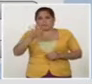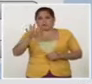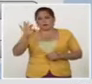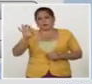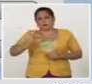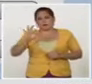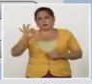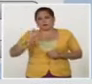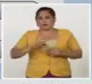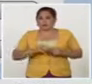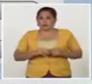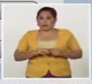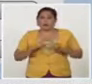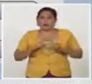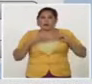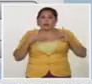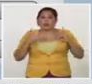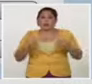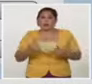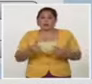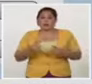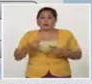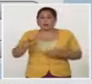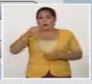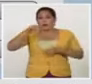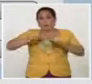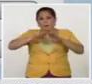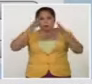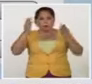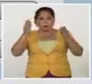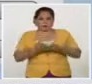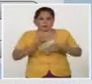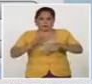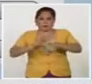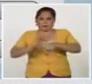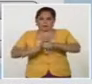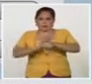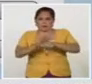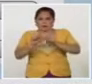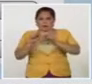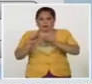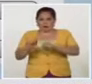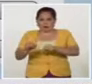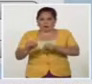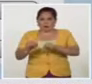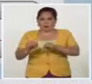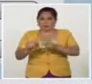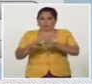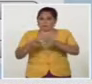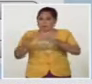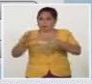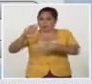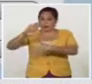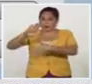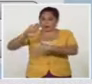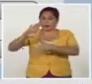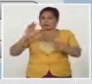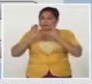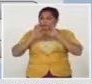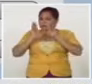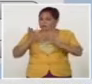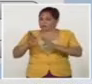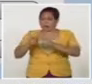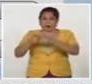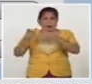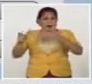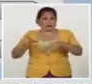40,44% de toda la incidencia del mundo, se sigue manteniendo como epicentro. No obstante lo que ha estado ocurriendo